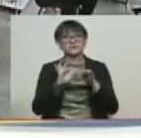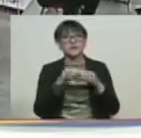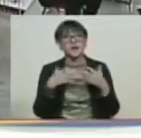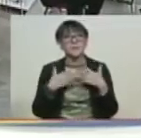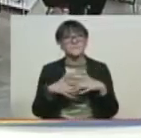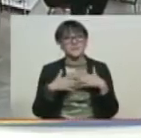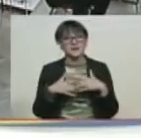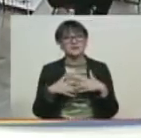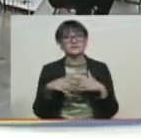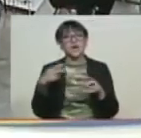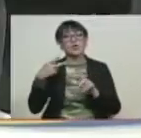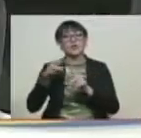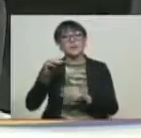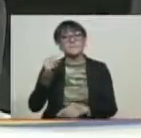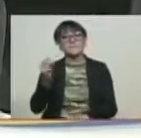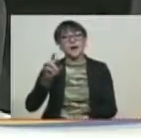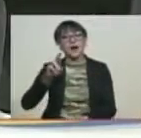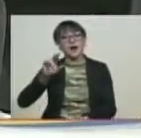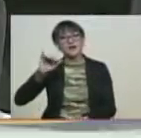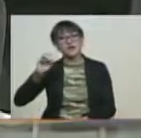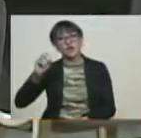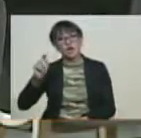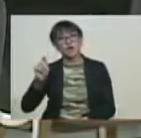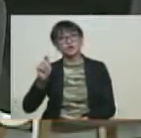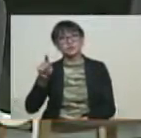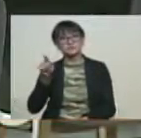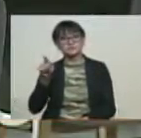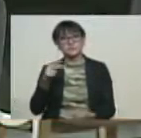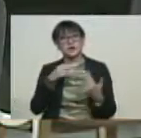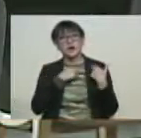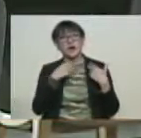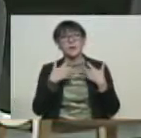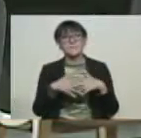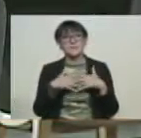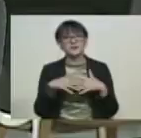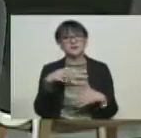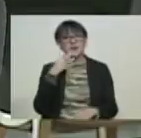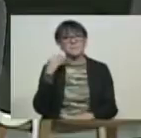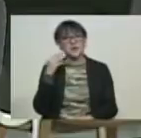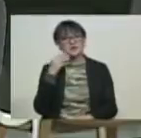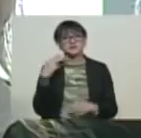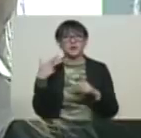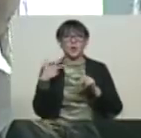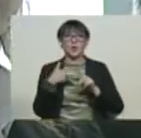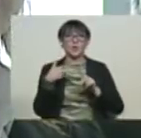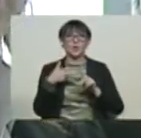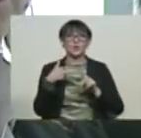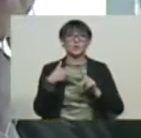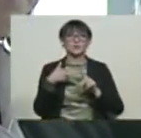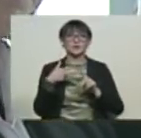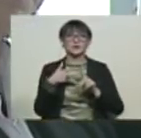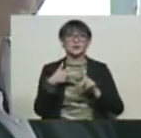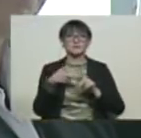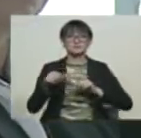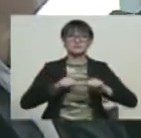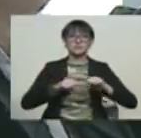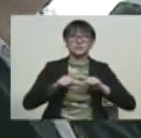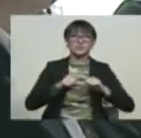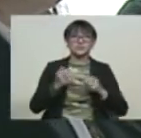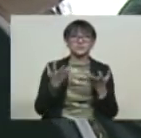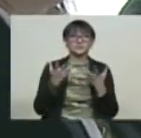empresa Marriott de Venezuela para que sea esta empresa, con su experiencia hotelera, quien